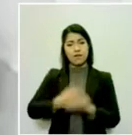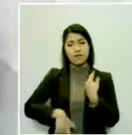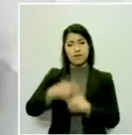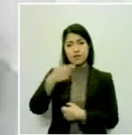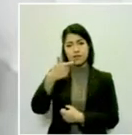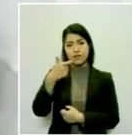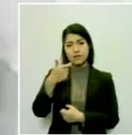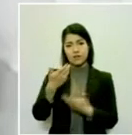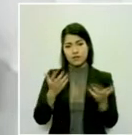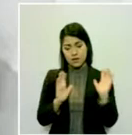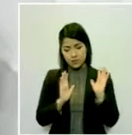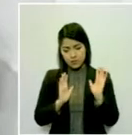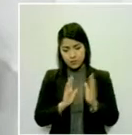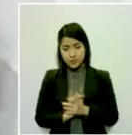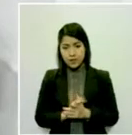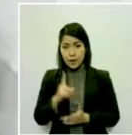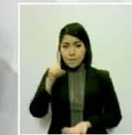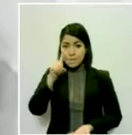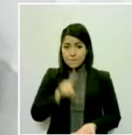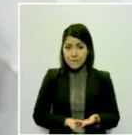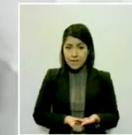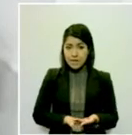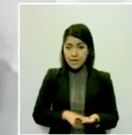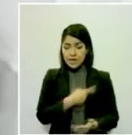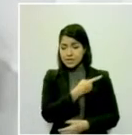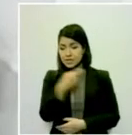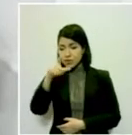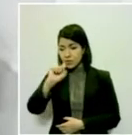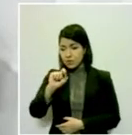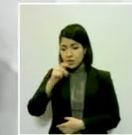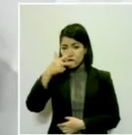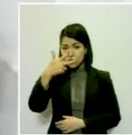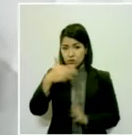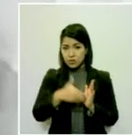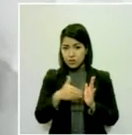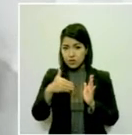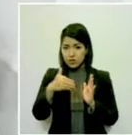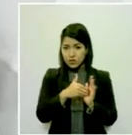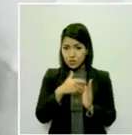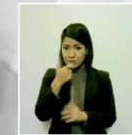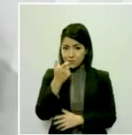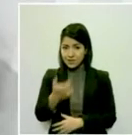de adeudo con déficit, de 1.128 millones de pesos.